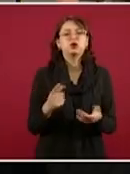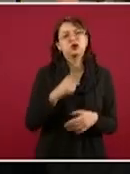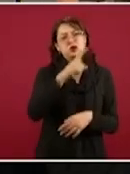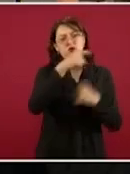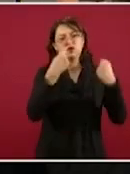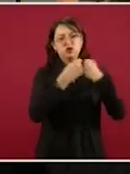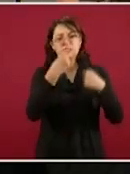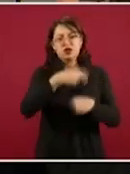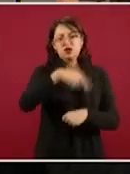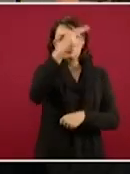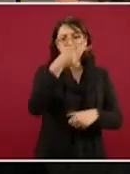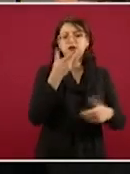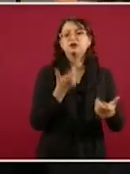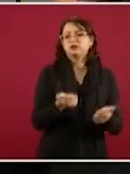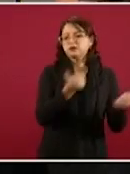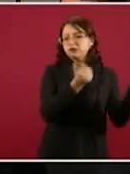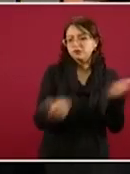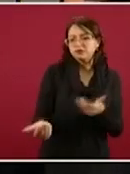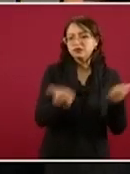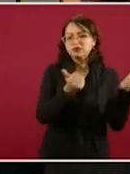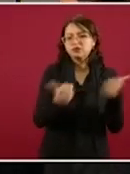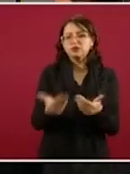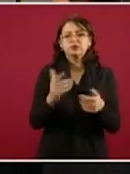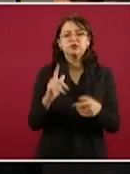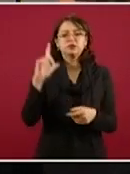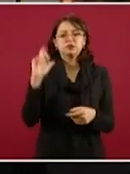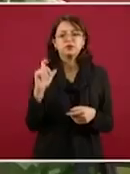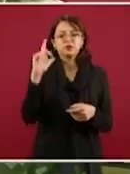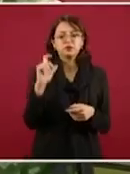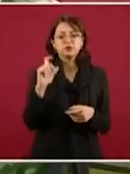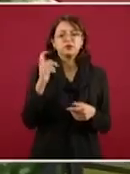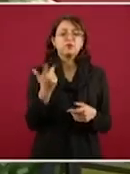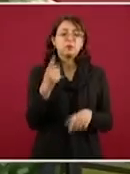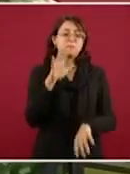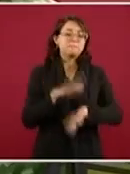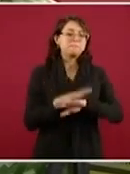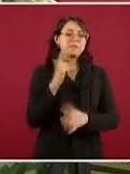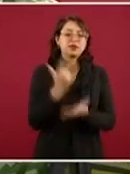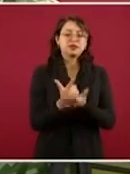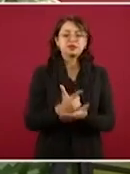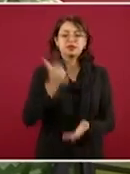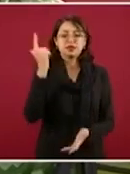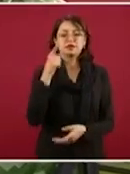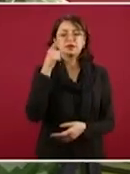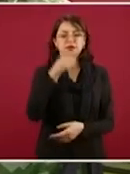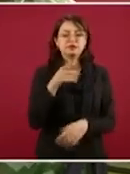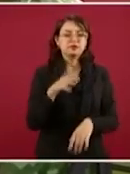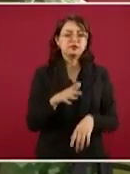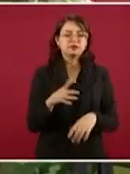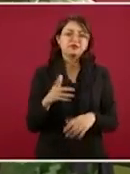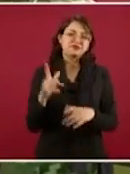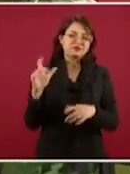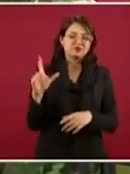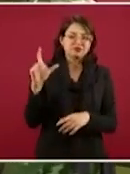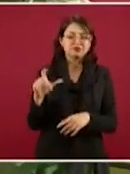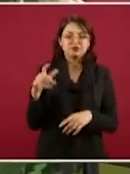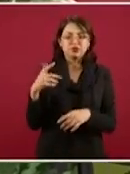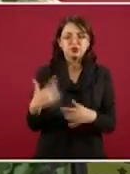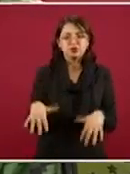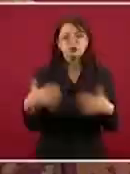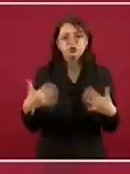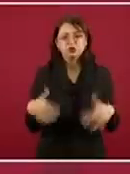la frontera norte, que son las armas de mayor letalidad que están ingresando al país. Pero